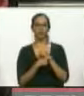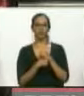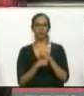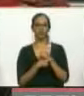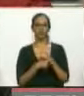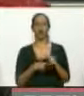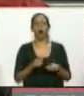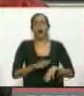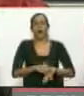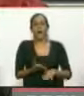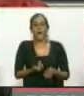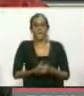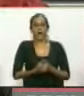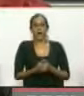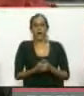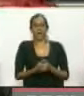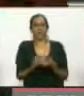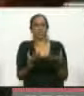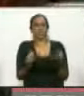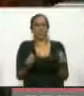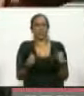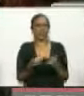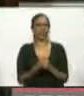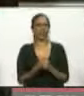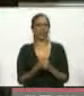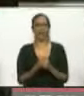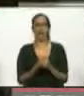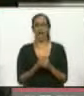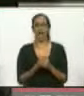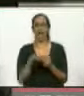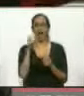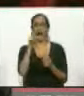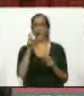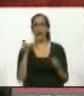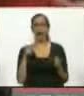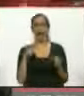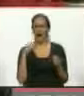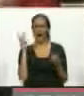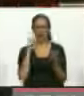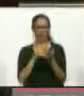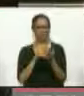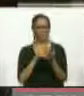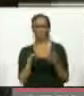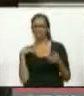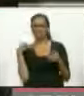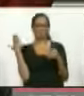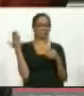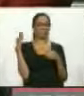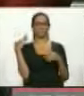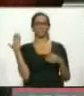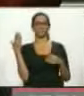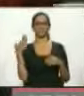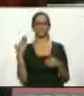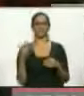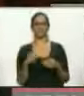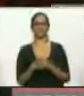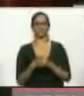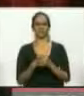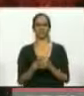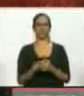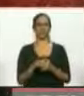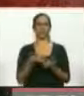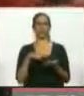porque se picó demasiado el tipo venía en una web el ego pero del tipo venía volando no